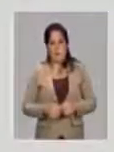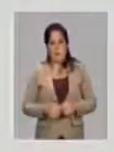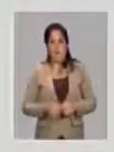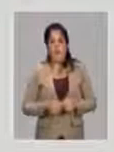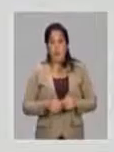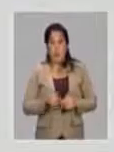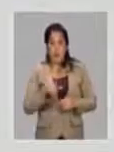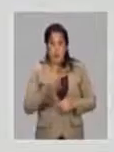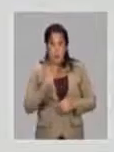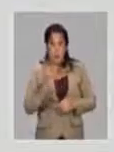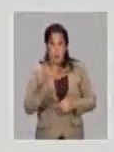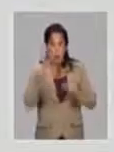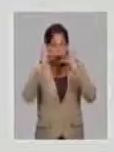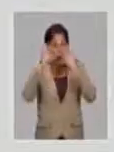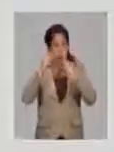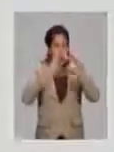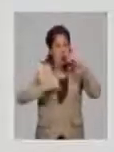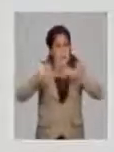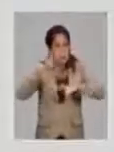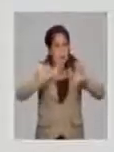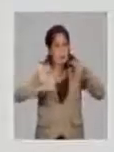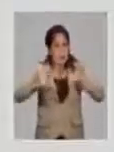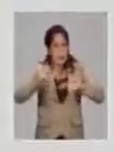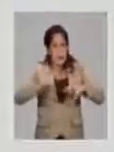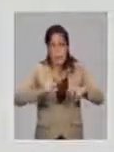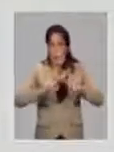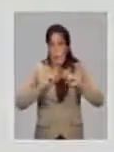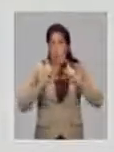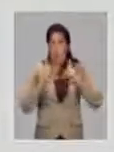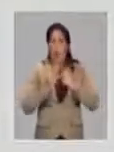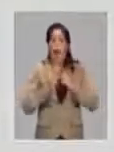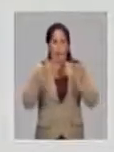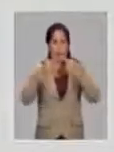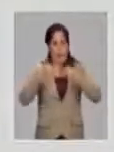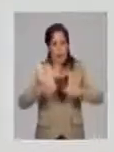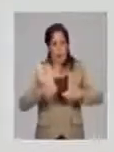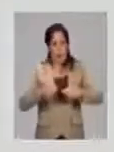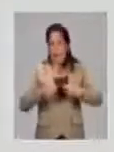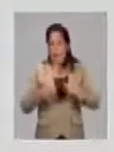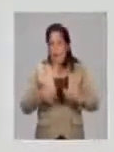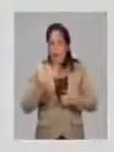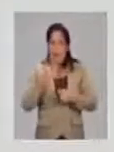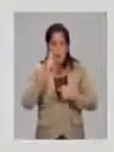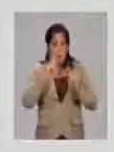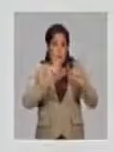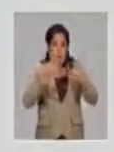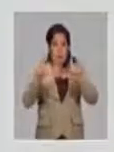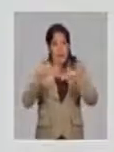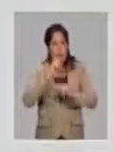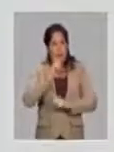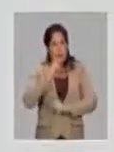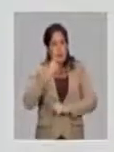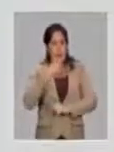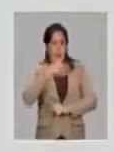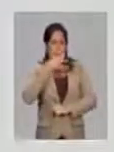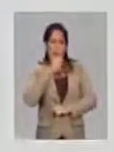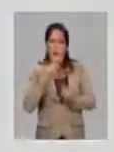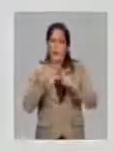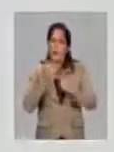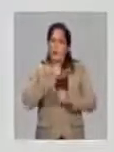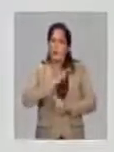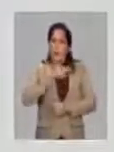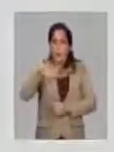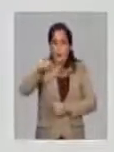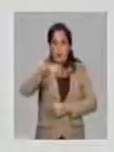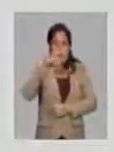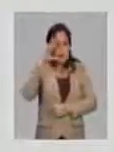se tomó la decisión en función, ahí la gráfica quizás es un poco difícil de explicar, pero solamente que